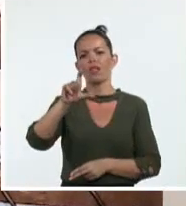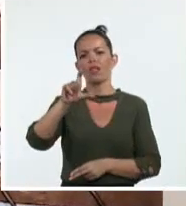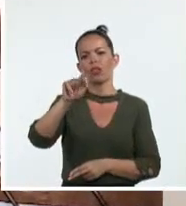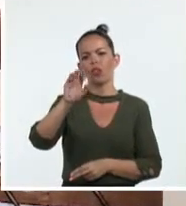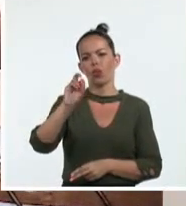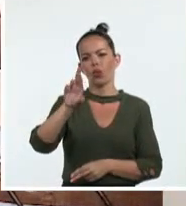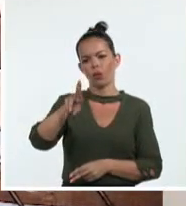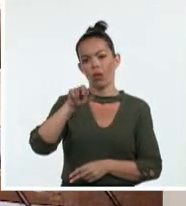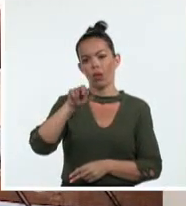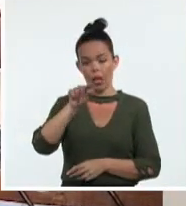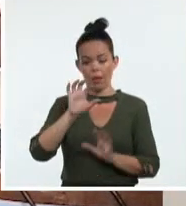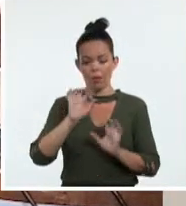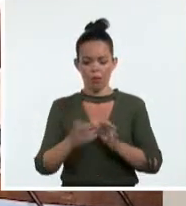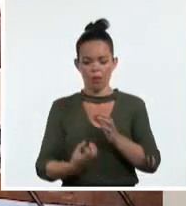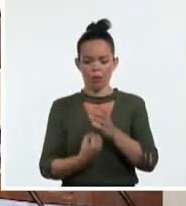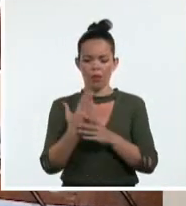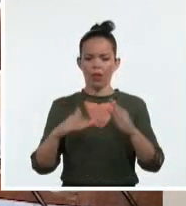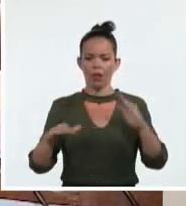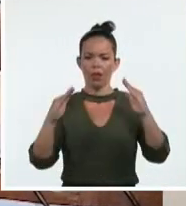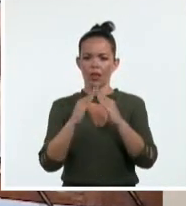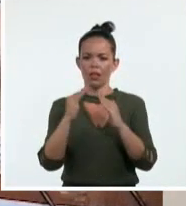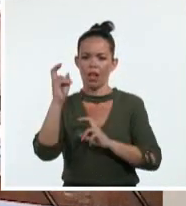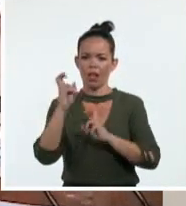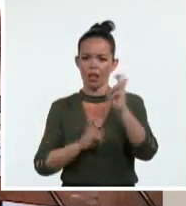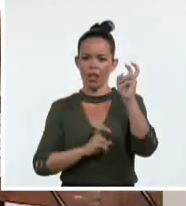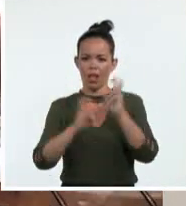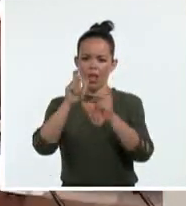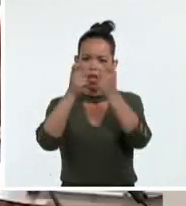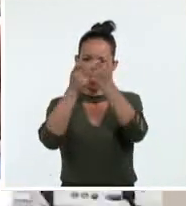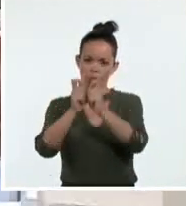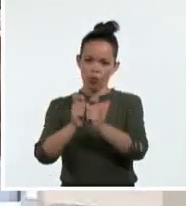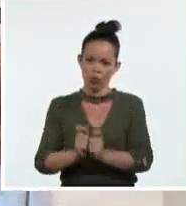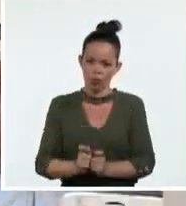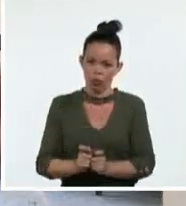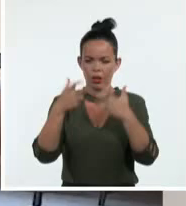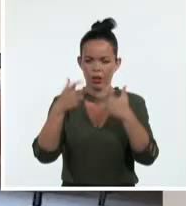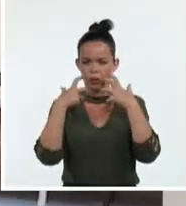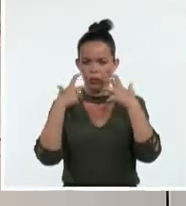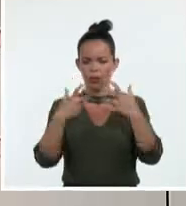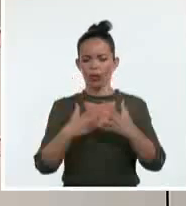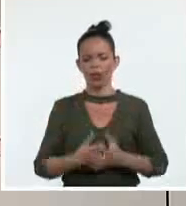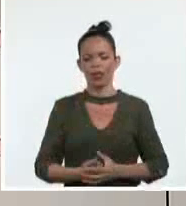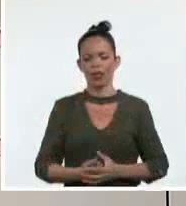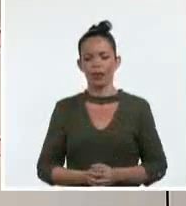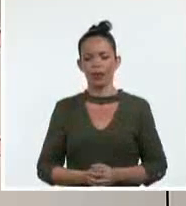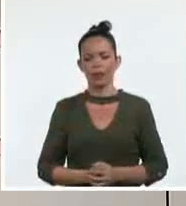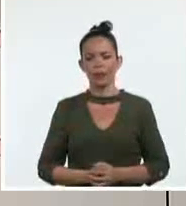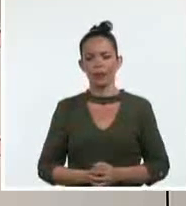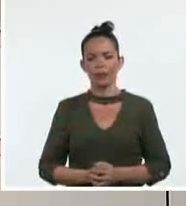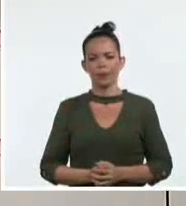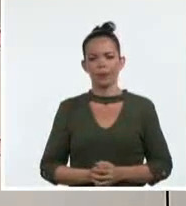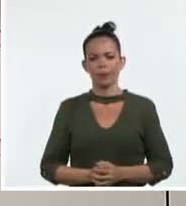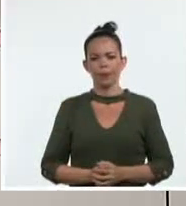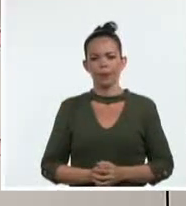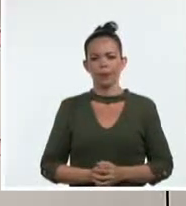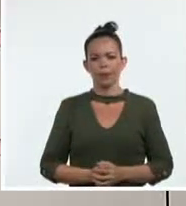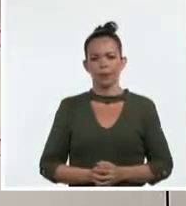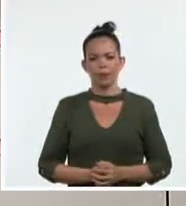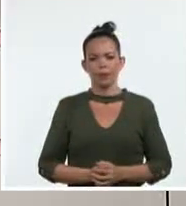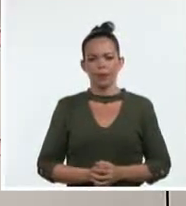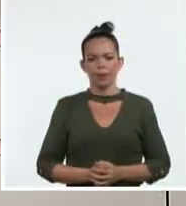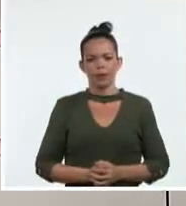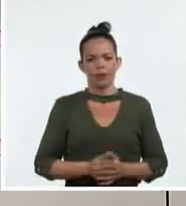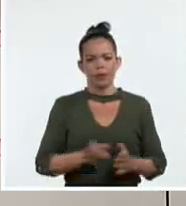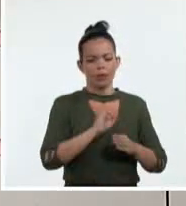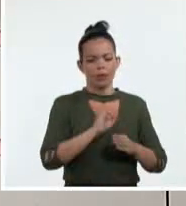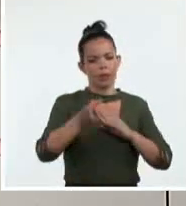radicó la casa-taller del escultor Fernando Dubois, un exponente del movimiento. La pieza teatral titulada